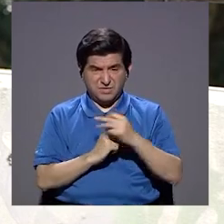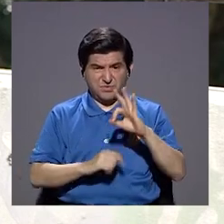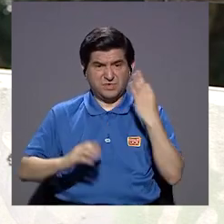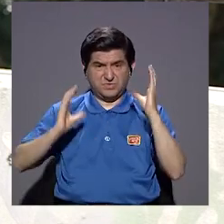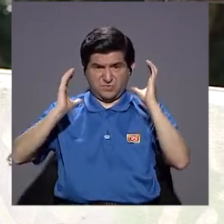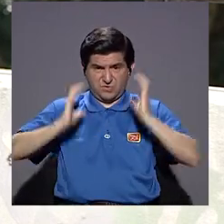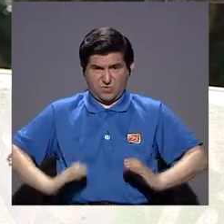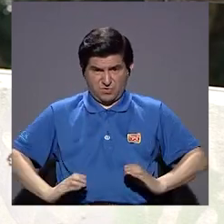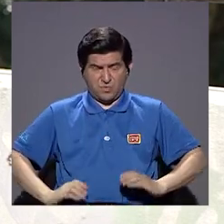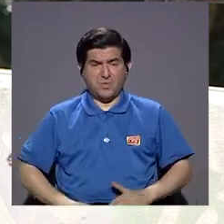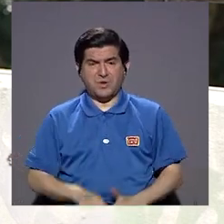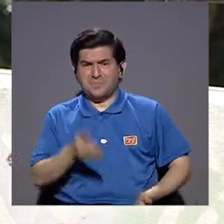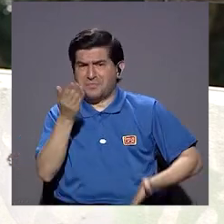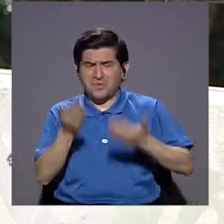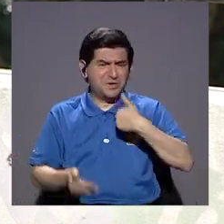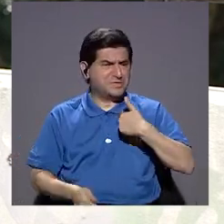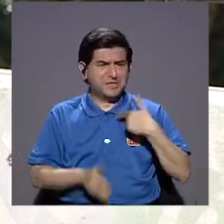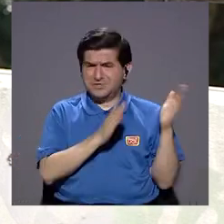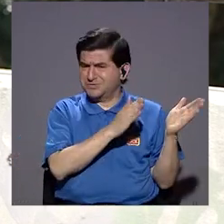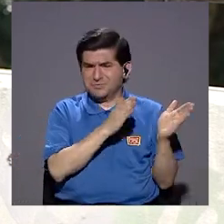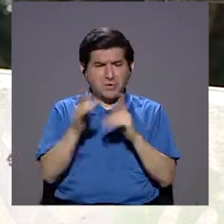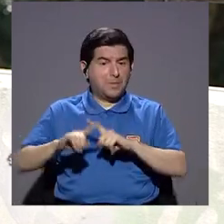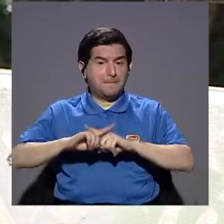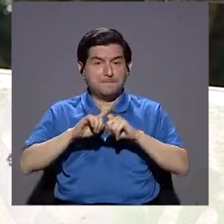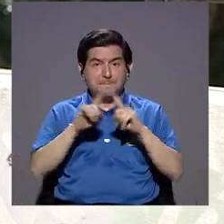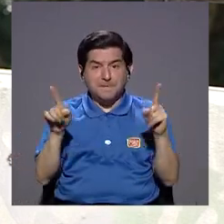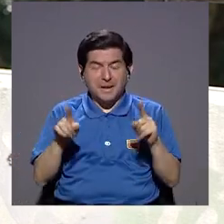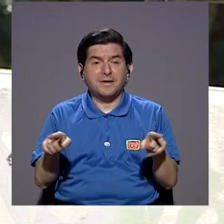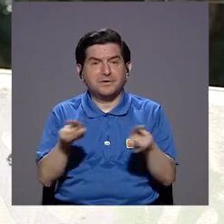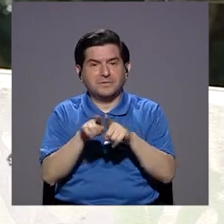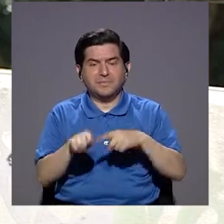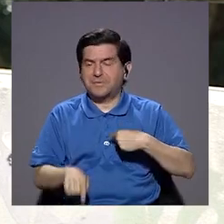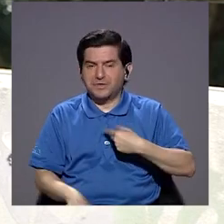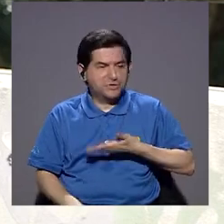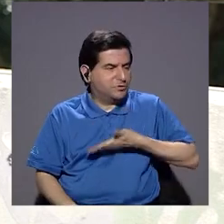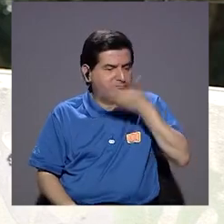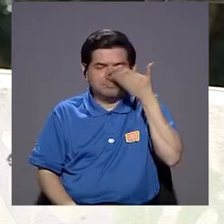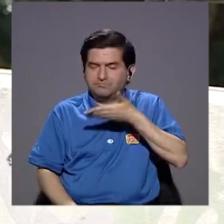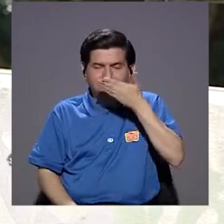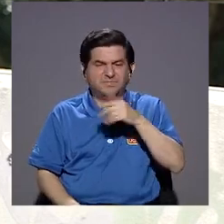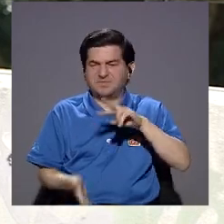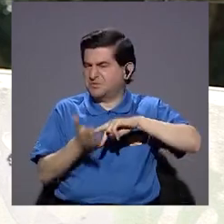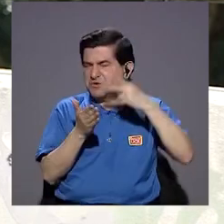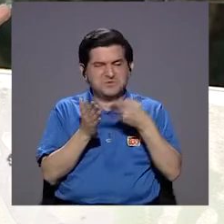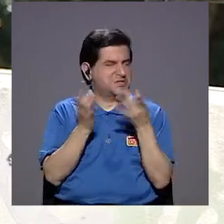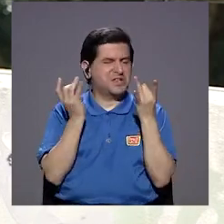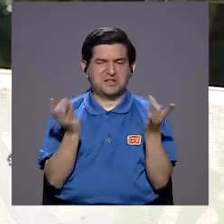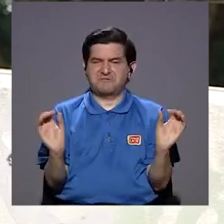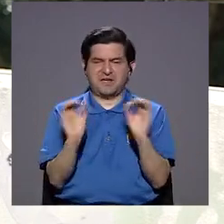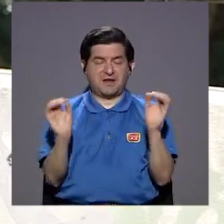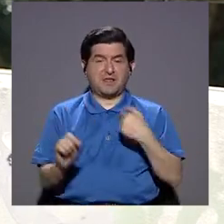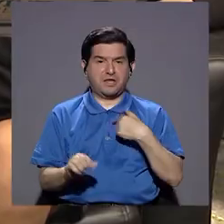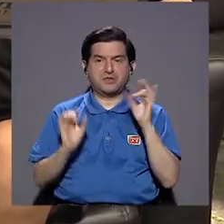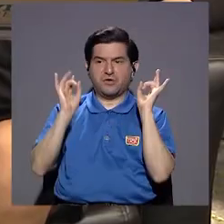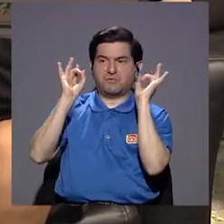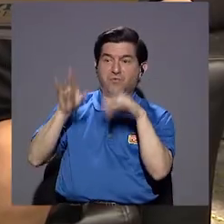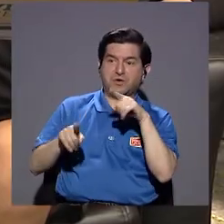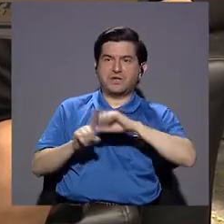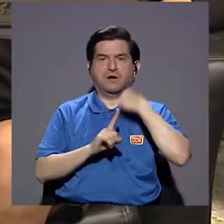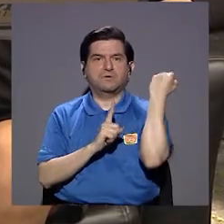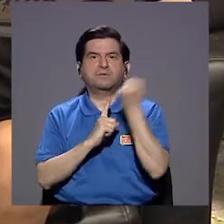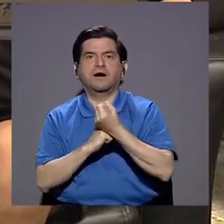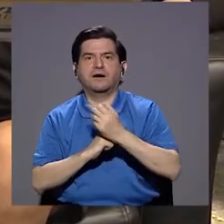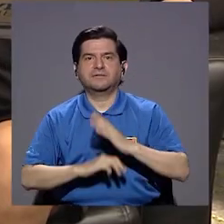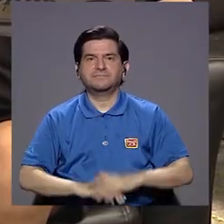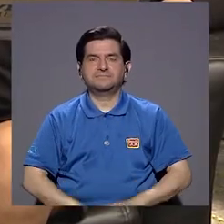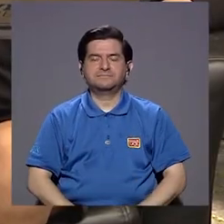postura y llegando a una postura que tal vez no estoy preparado, pero no, y no estoy respirando, no estoy haciendo yoga para nada. Y además lo estoy odiando,